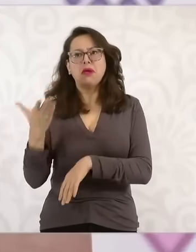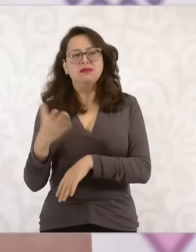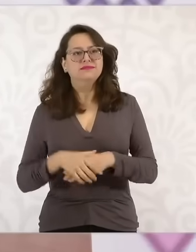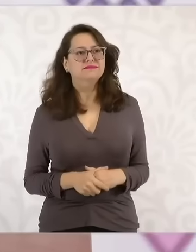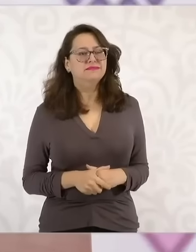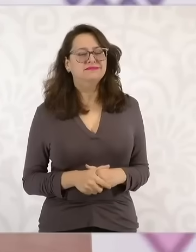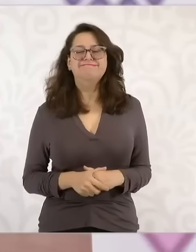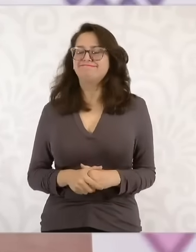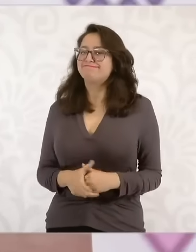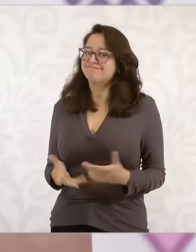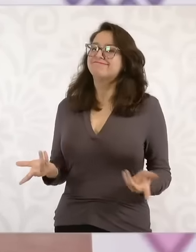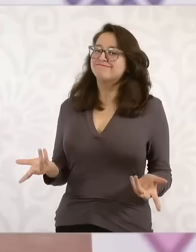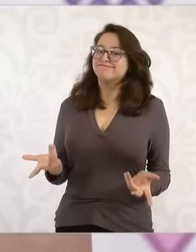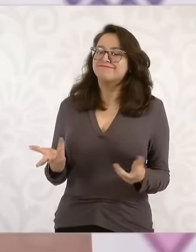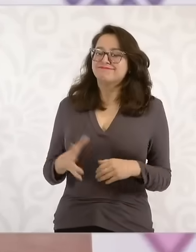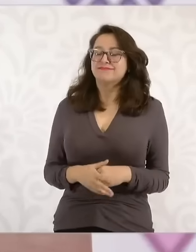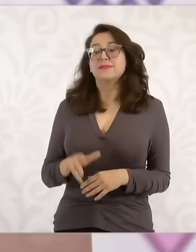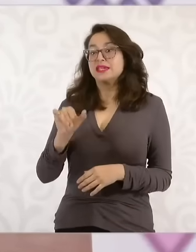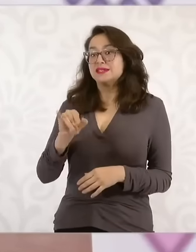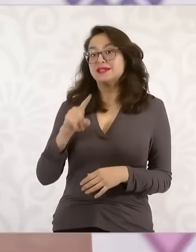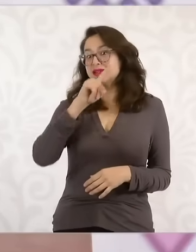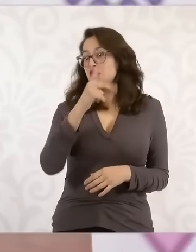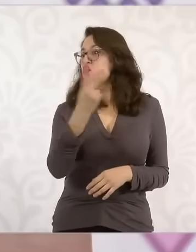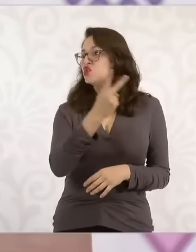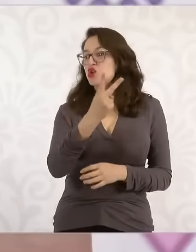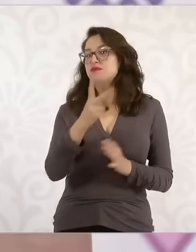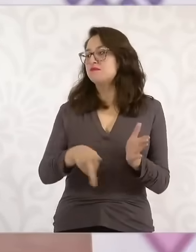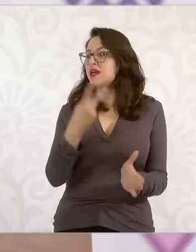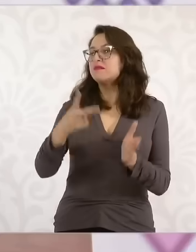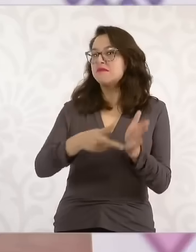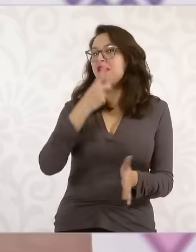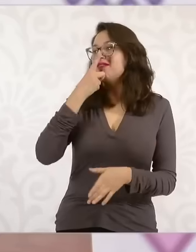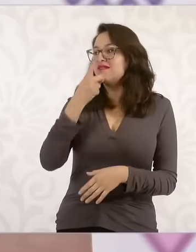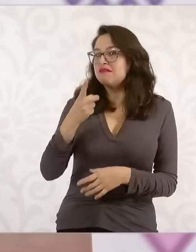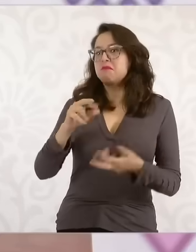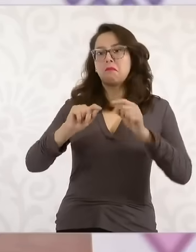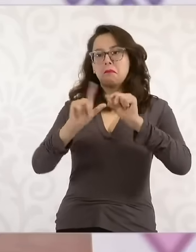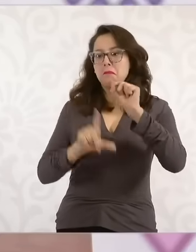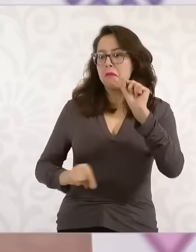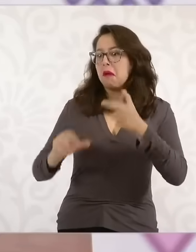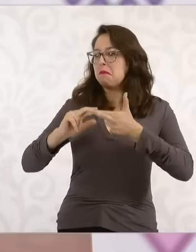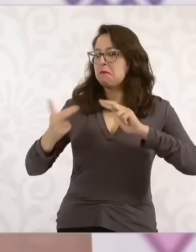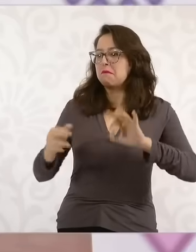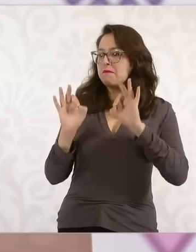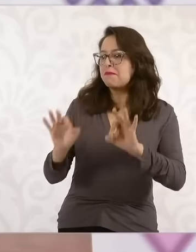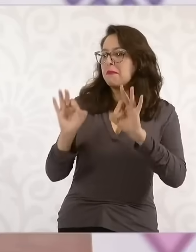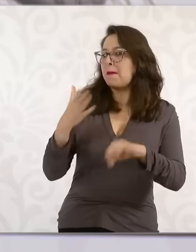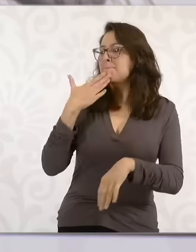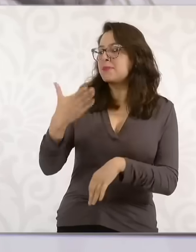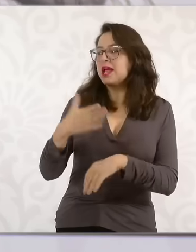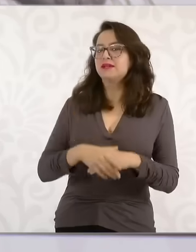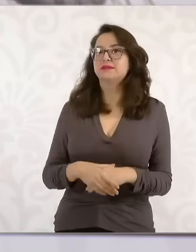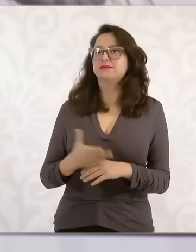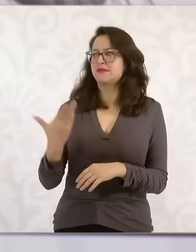buen momento de la relación con México. Recuerden que el Consejo Nacional de Seguridad